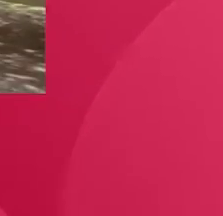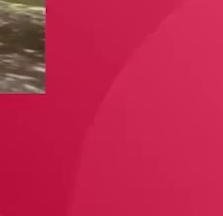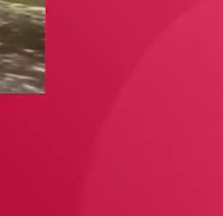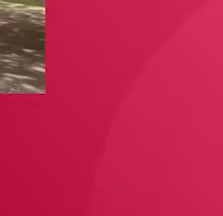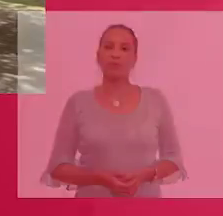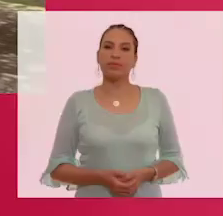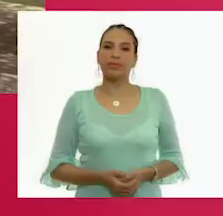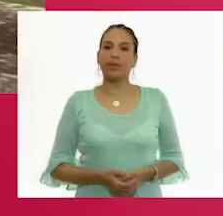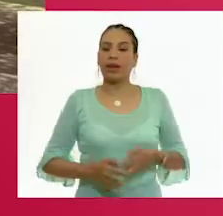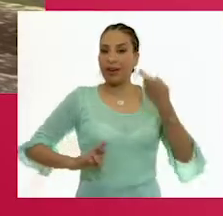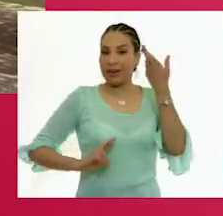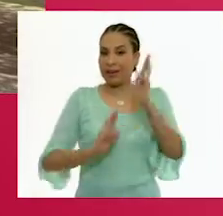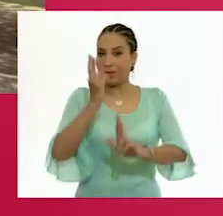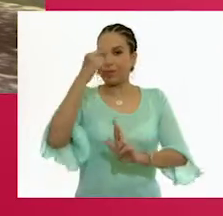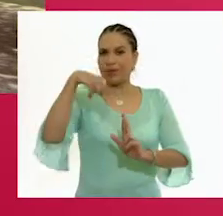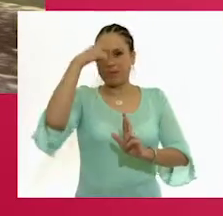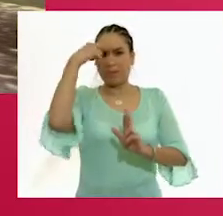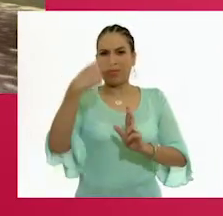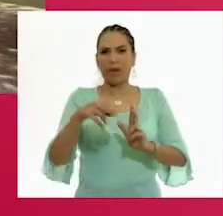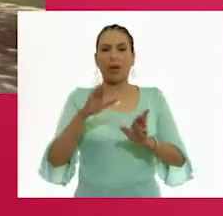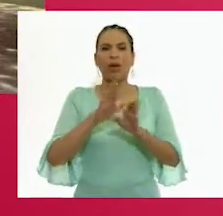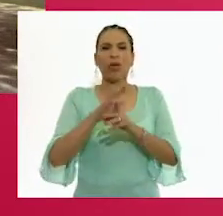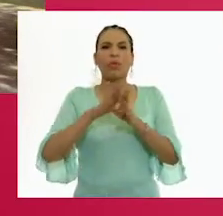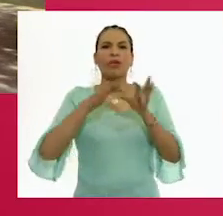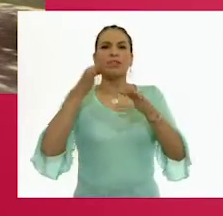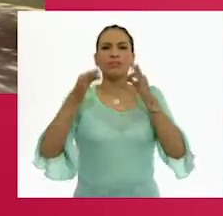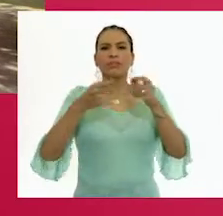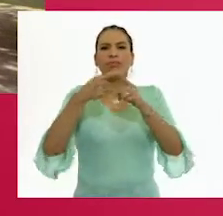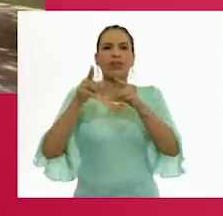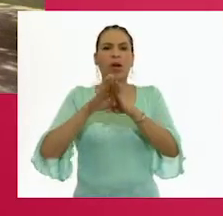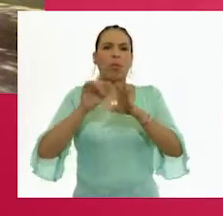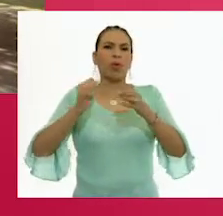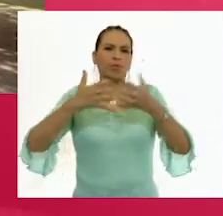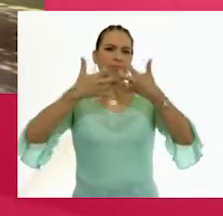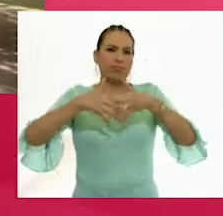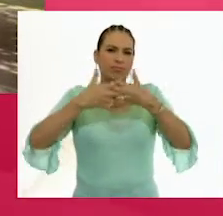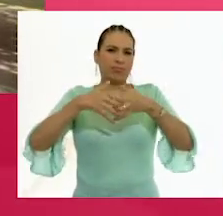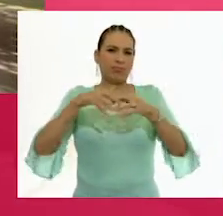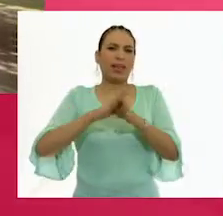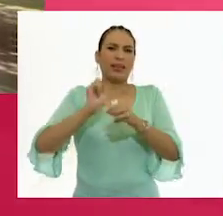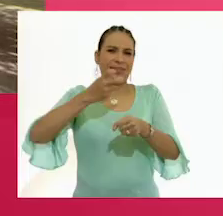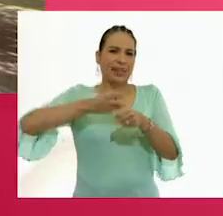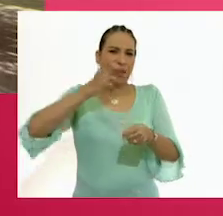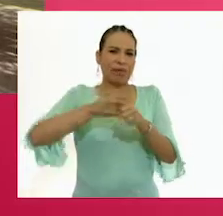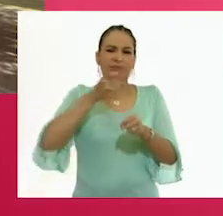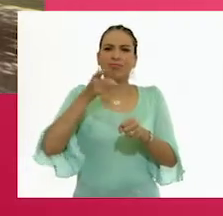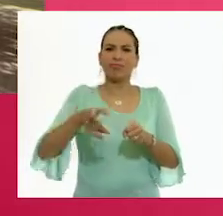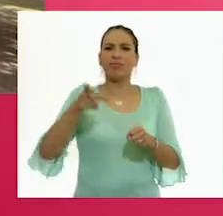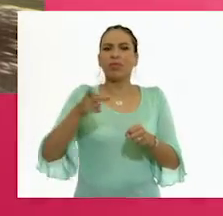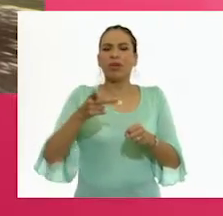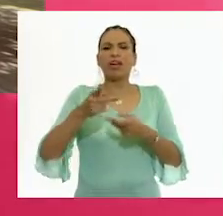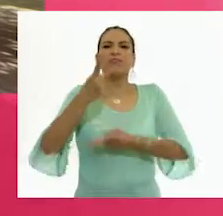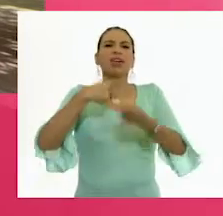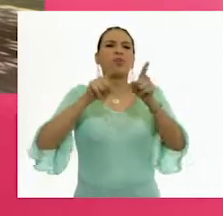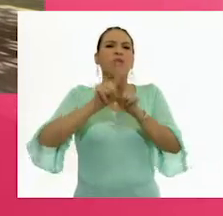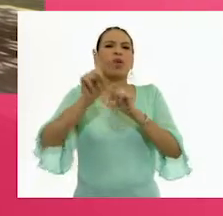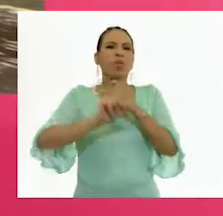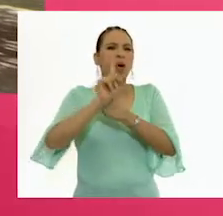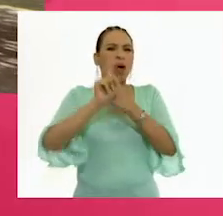La Revolución Mexicana y la campaña de las compañías cerveceras contra el pulque hicieron crisis en la producción de